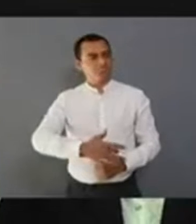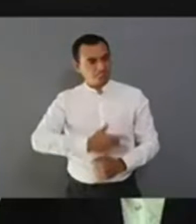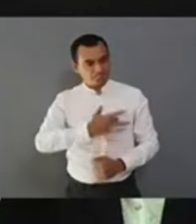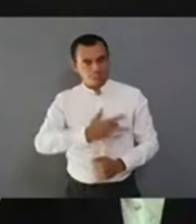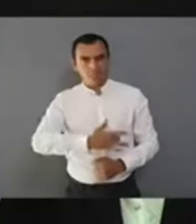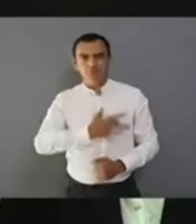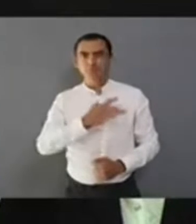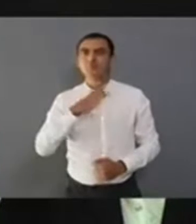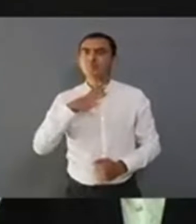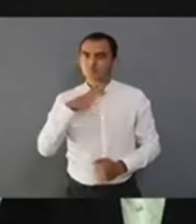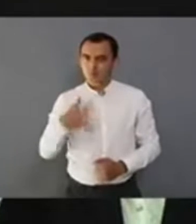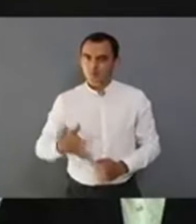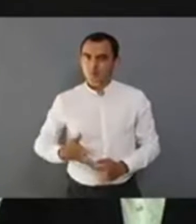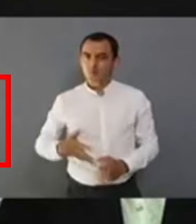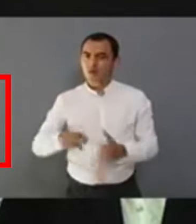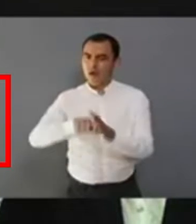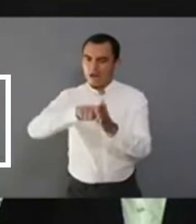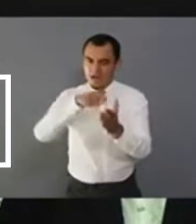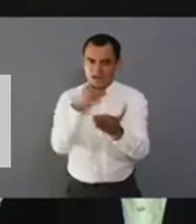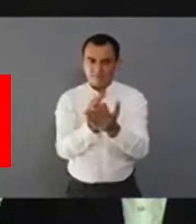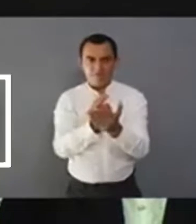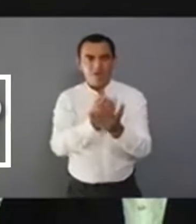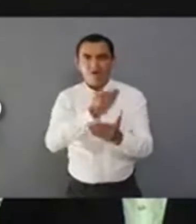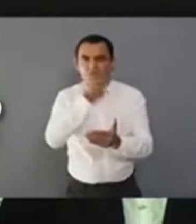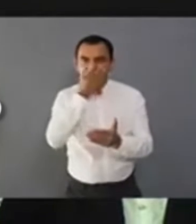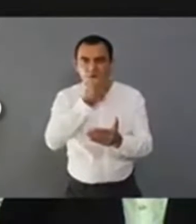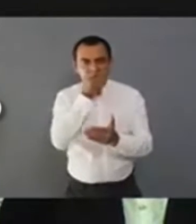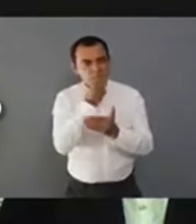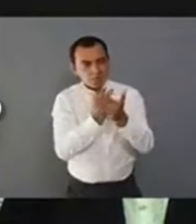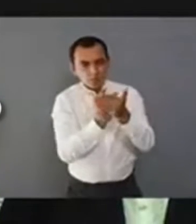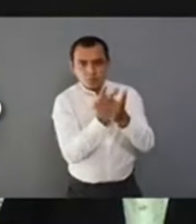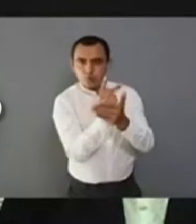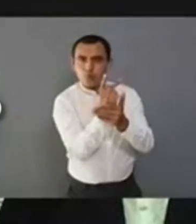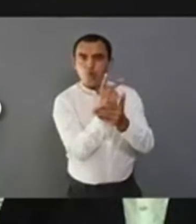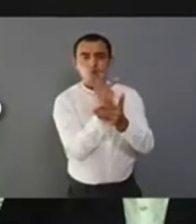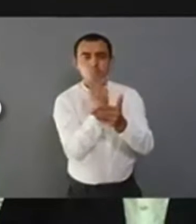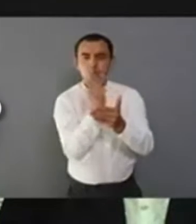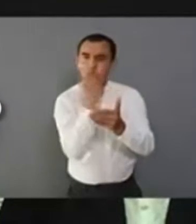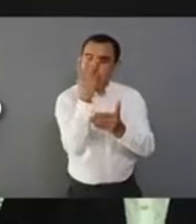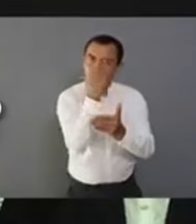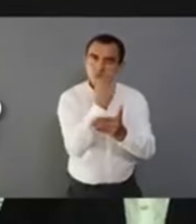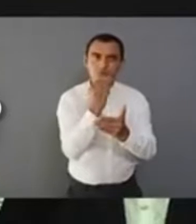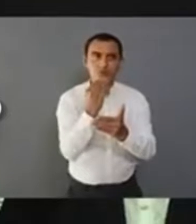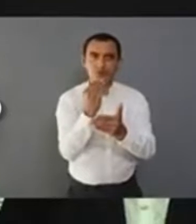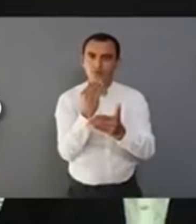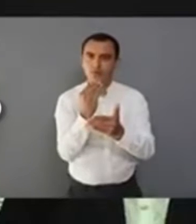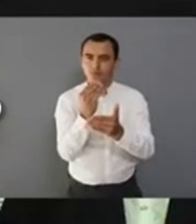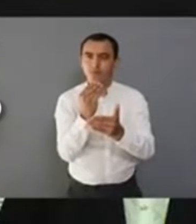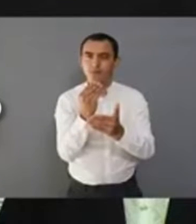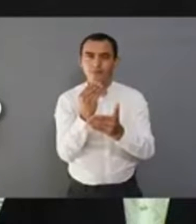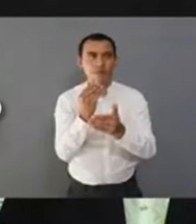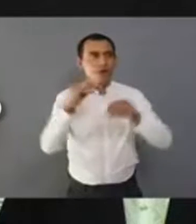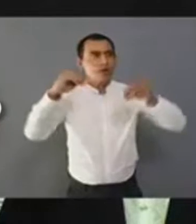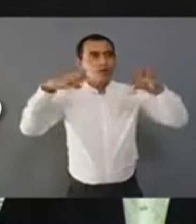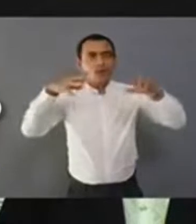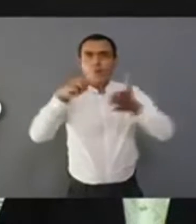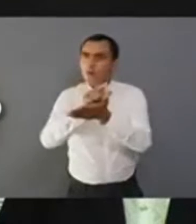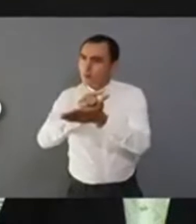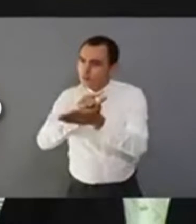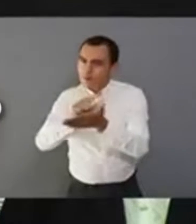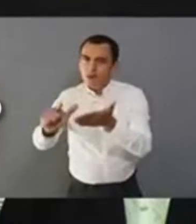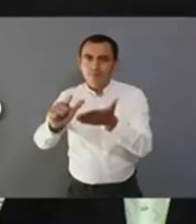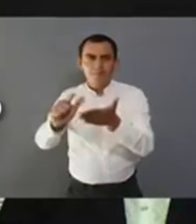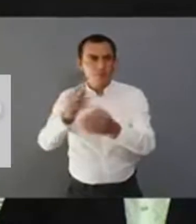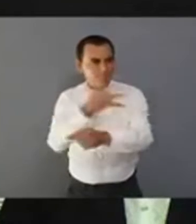que Jalapa florece. Hoy tenemos un municipio más verde, más iluminado, más limpio,